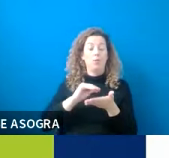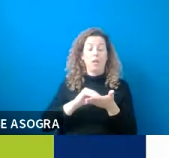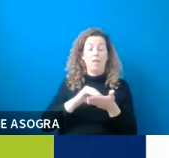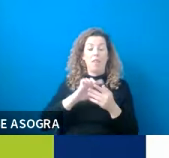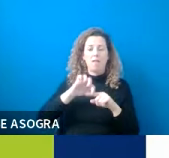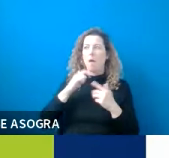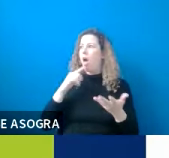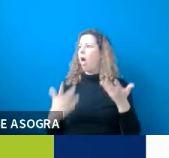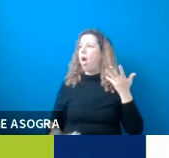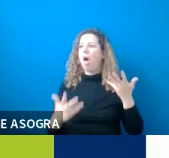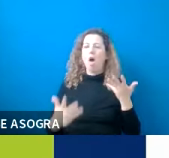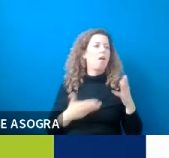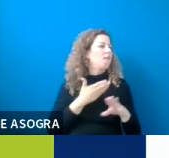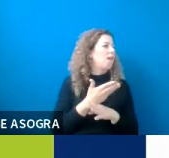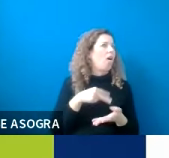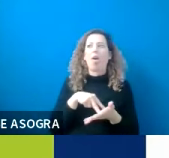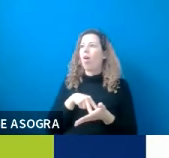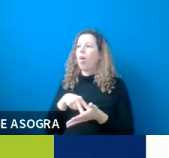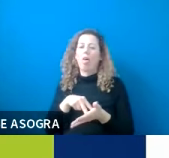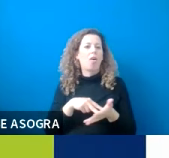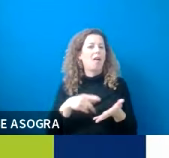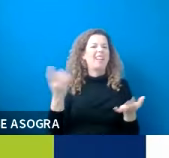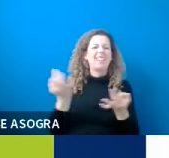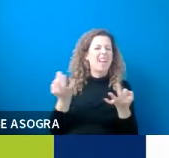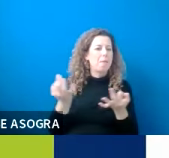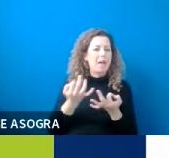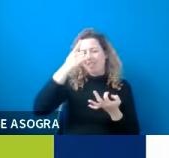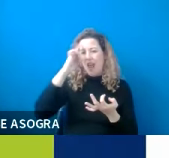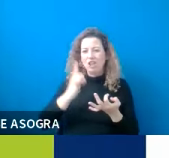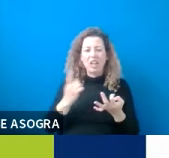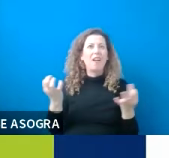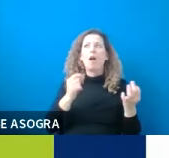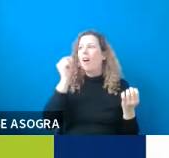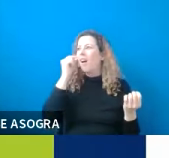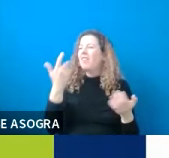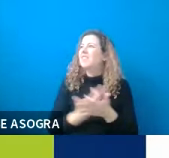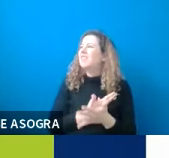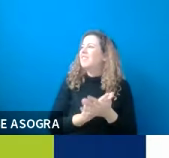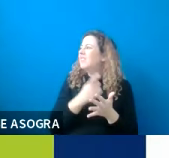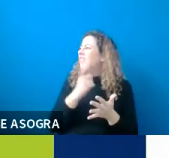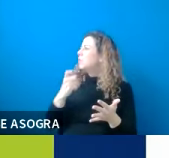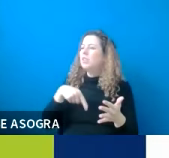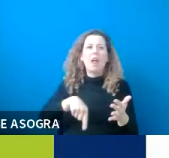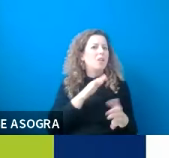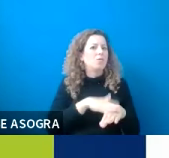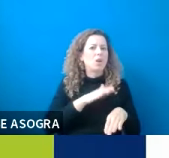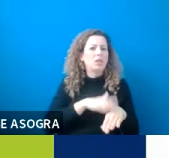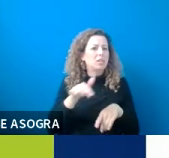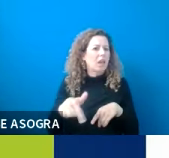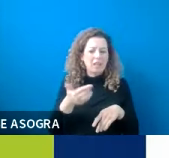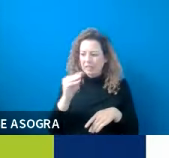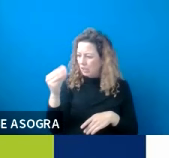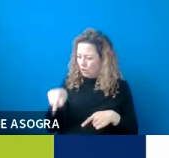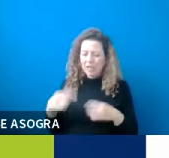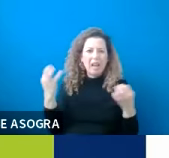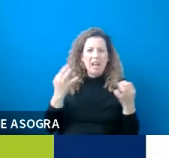familias desorientadas en cuanto a qué es lo que está pasando, qué sucede, qué explica las dificultades de este pequeño o